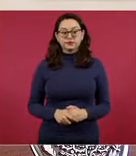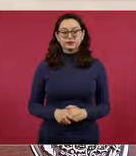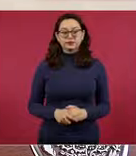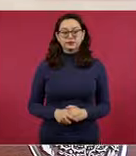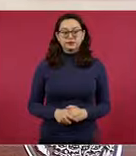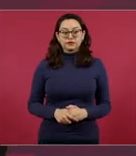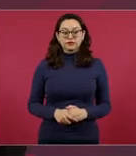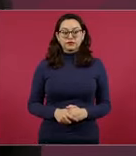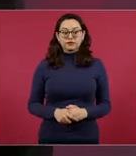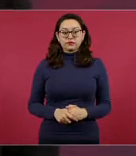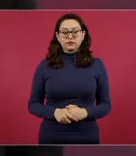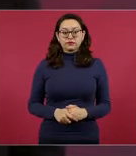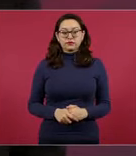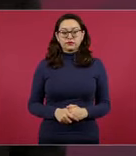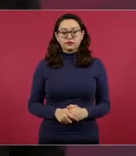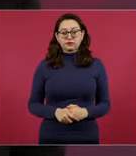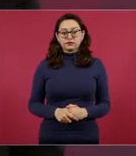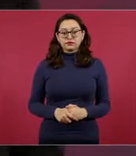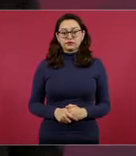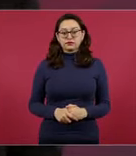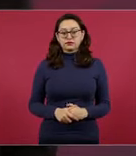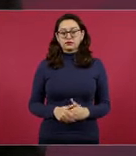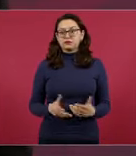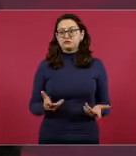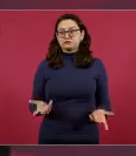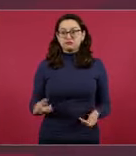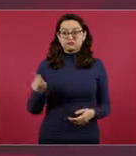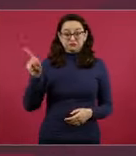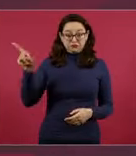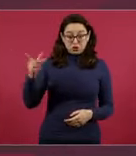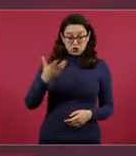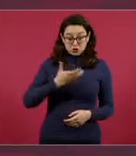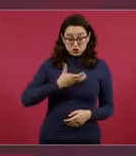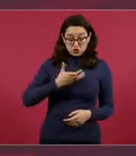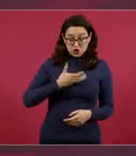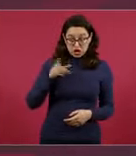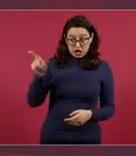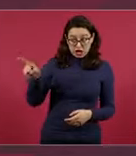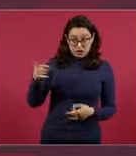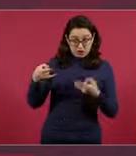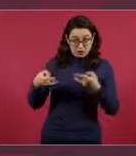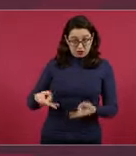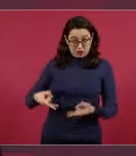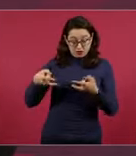Sería como unos 6-7 zócalos techados.